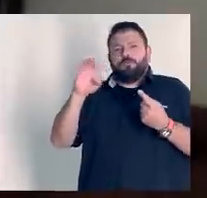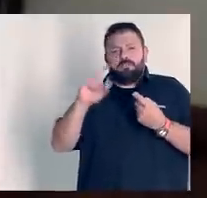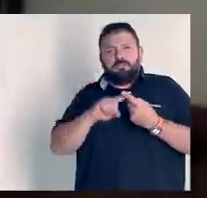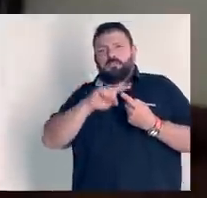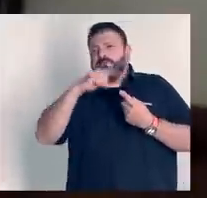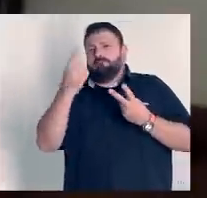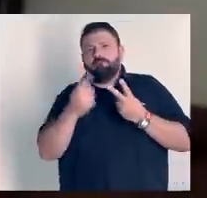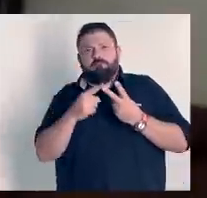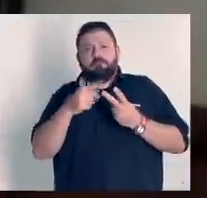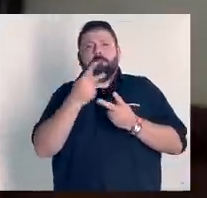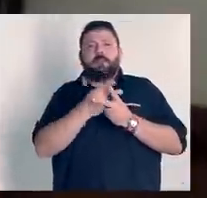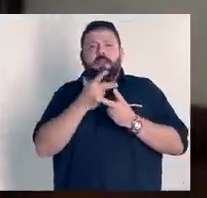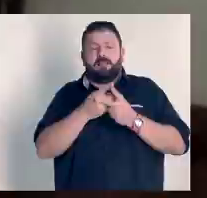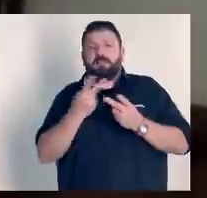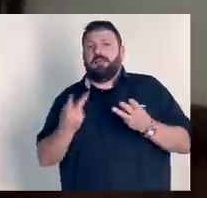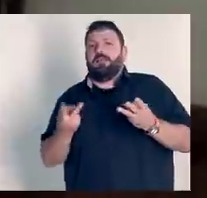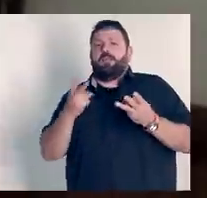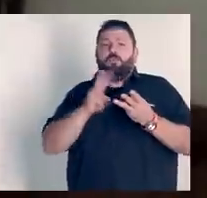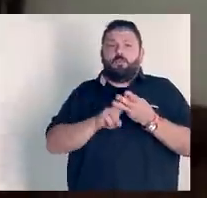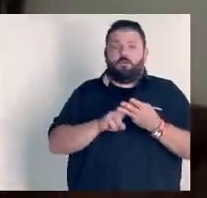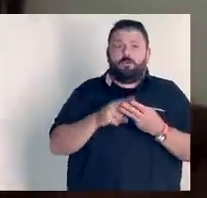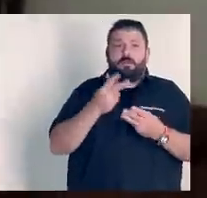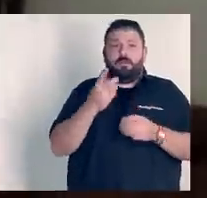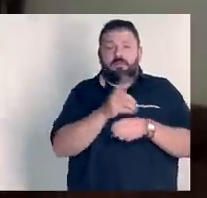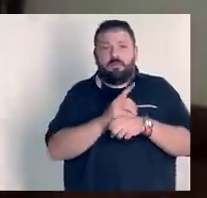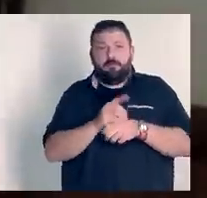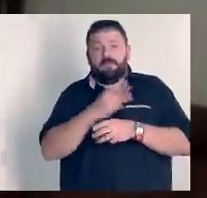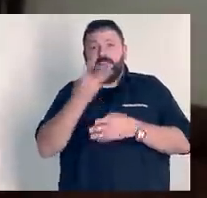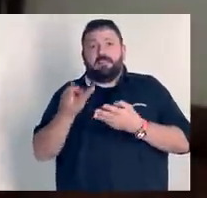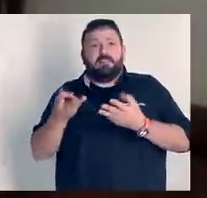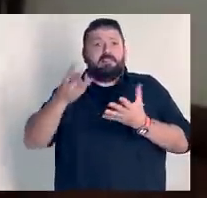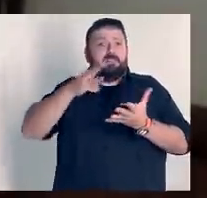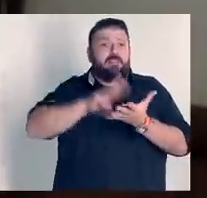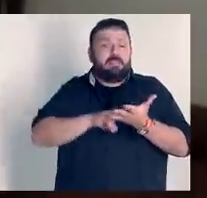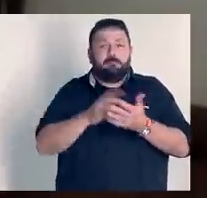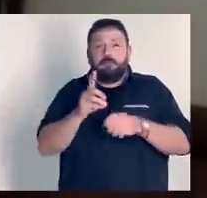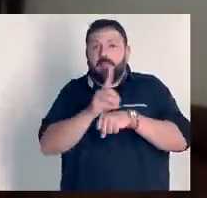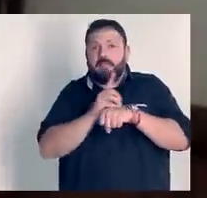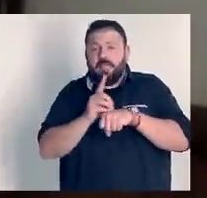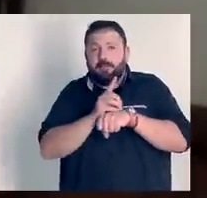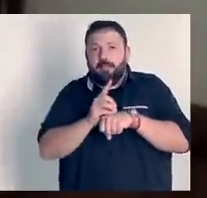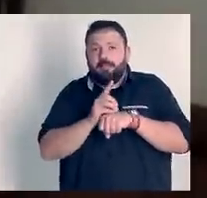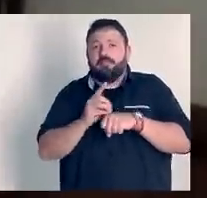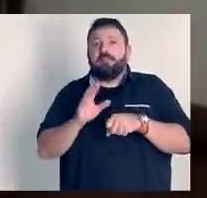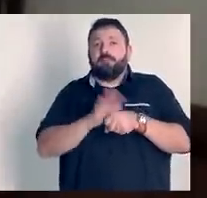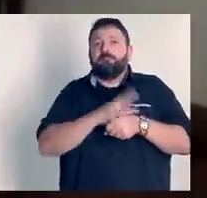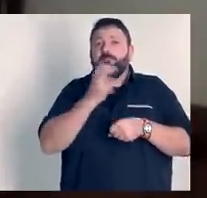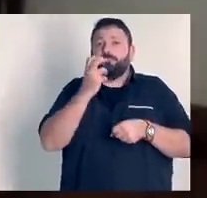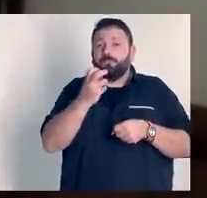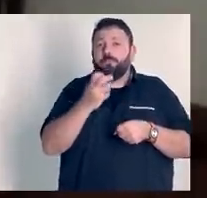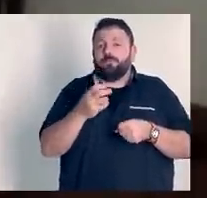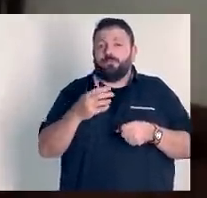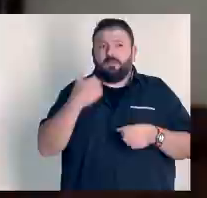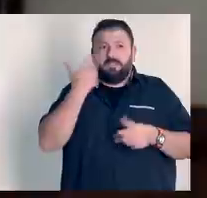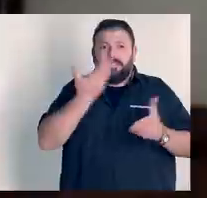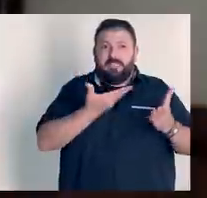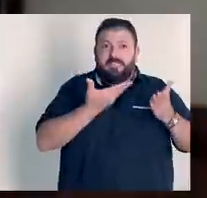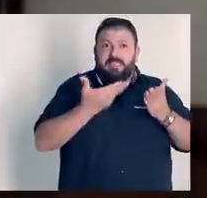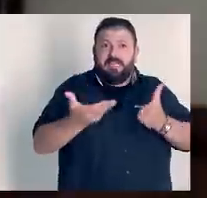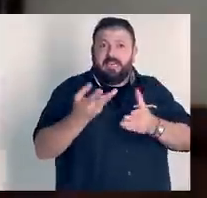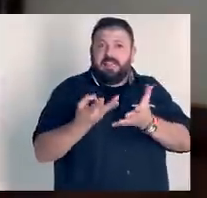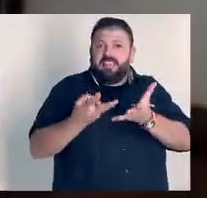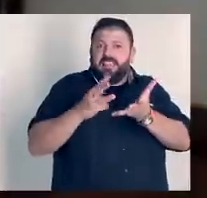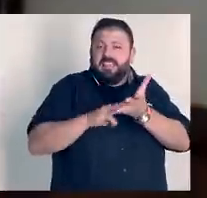diamante, doble diamante y triple diamante. Y bueno, el principio es que para llegar a este triple diamante tienes